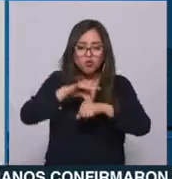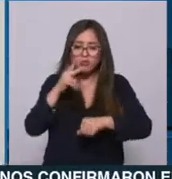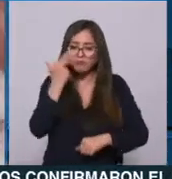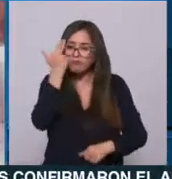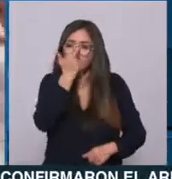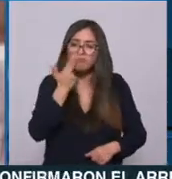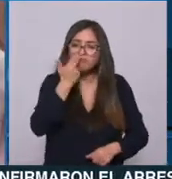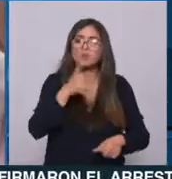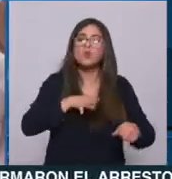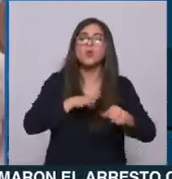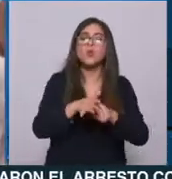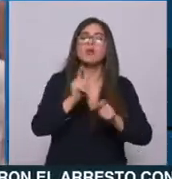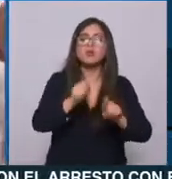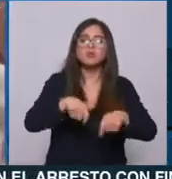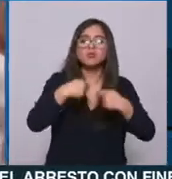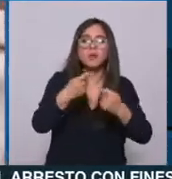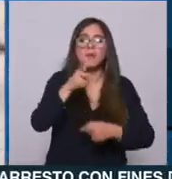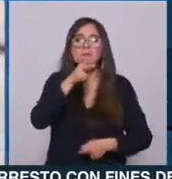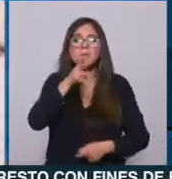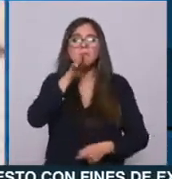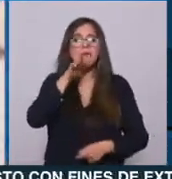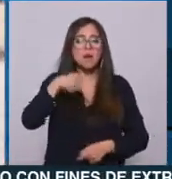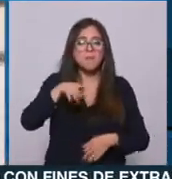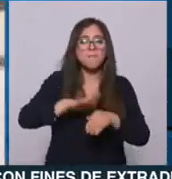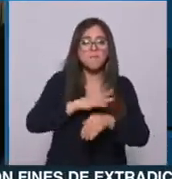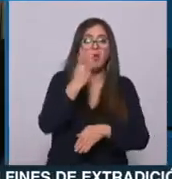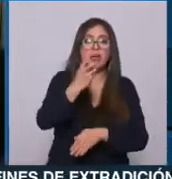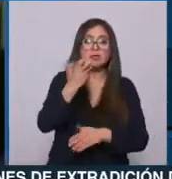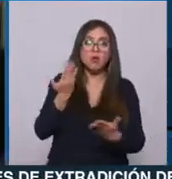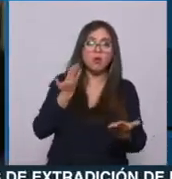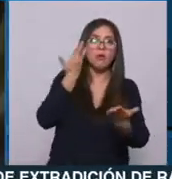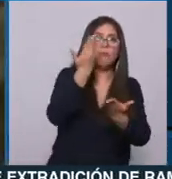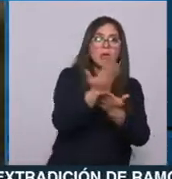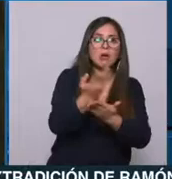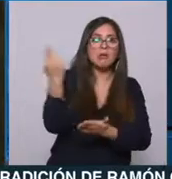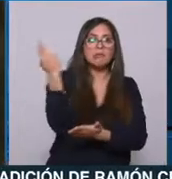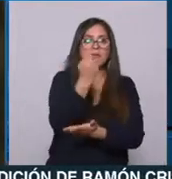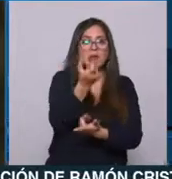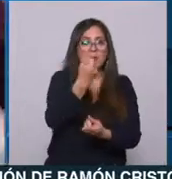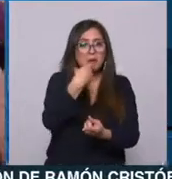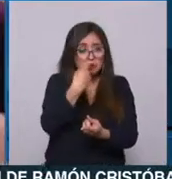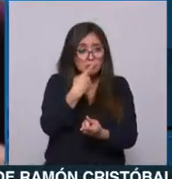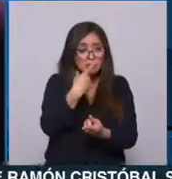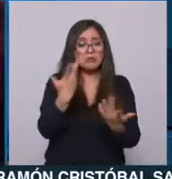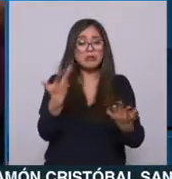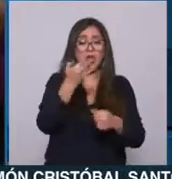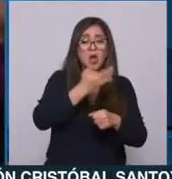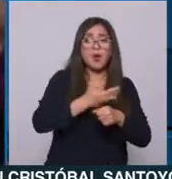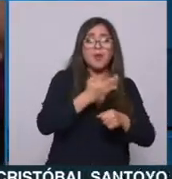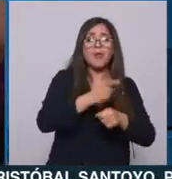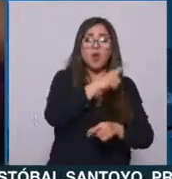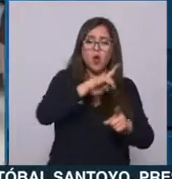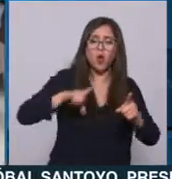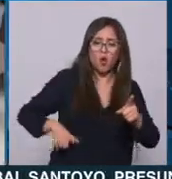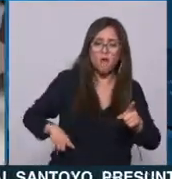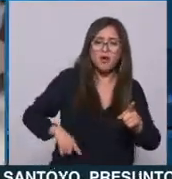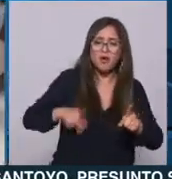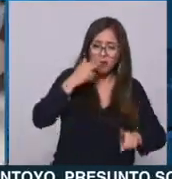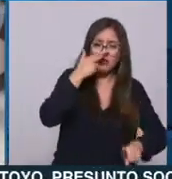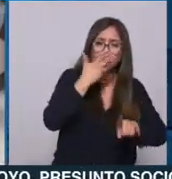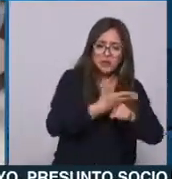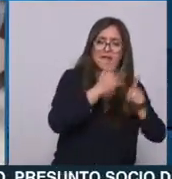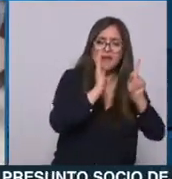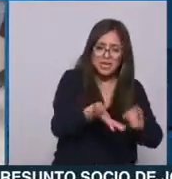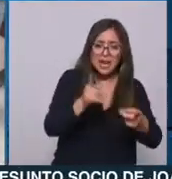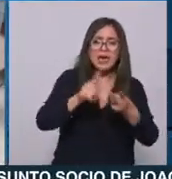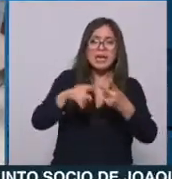esta iniciativa de los padres. Mas, sin embargo, pues repito, en esta fase pues obviamente el gobierno ha hecho lo suyo, el instituto hizo lo suyo, y creo que